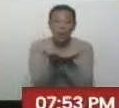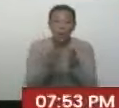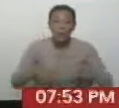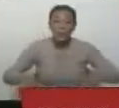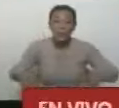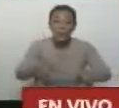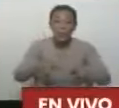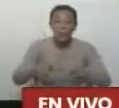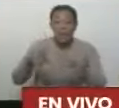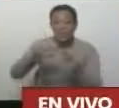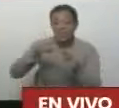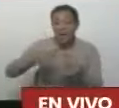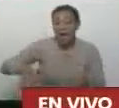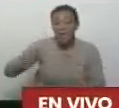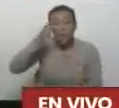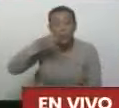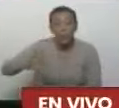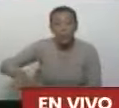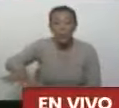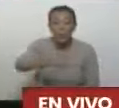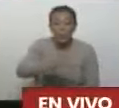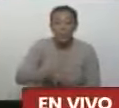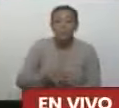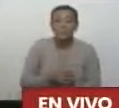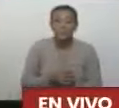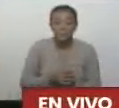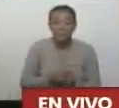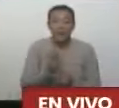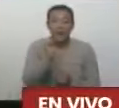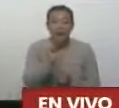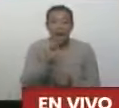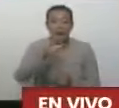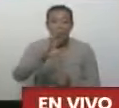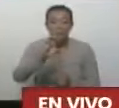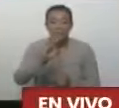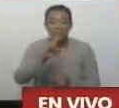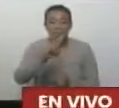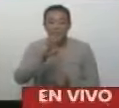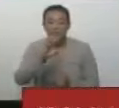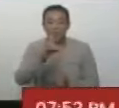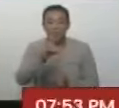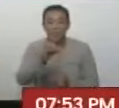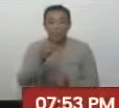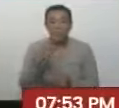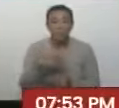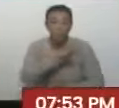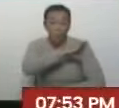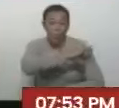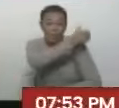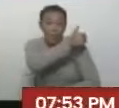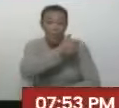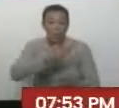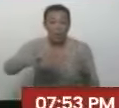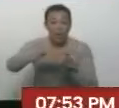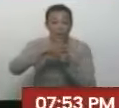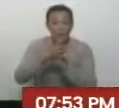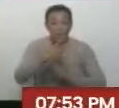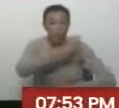Capacho. Acevedo fue coronel de las revueltas de aquella